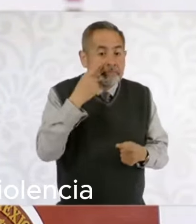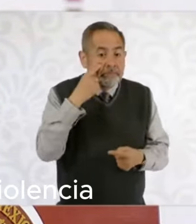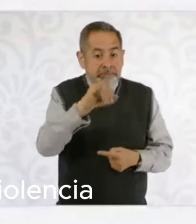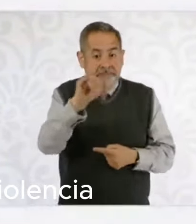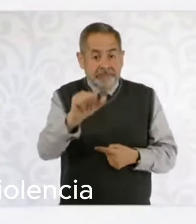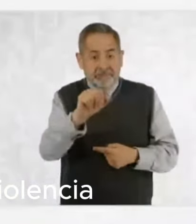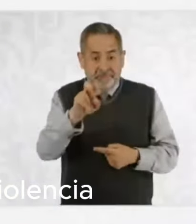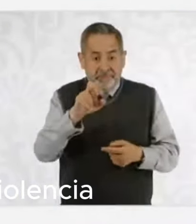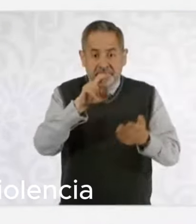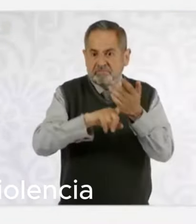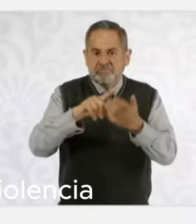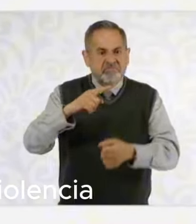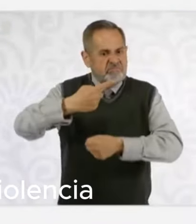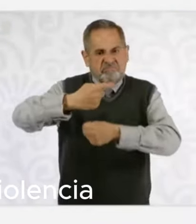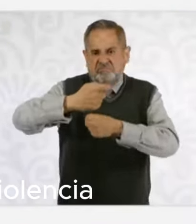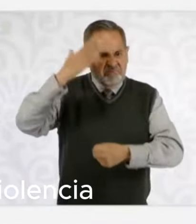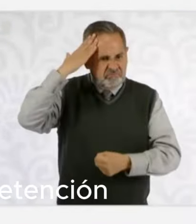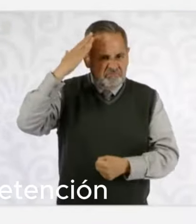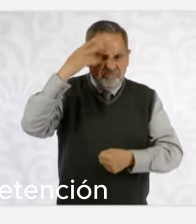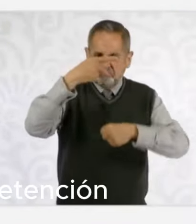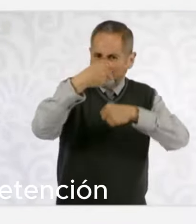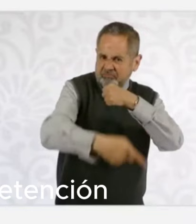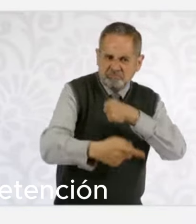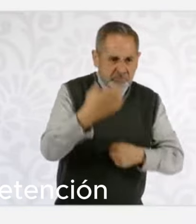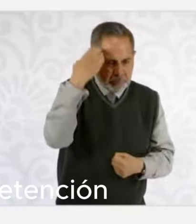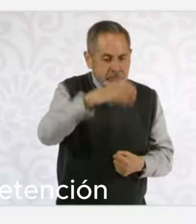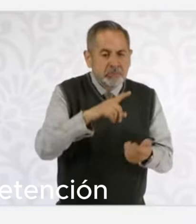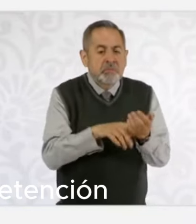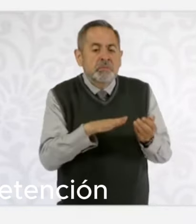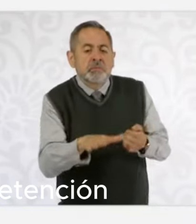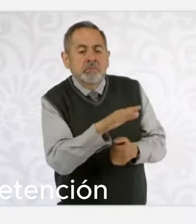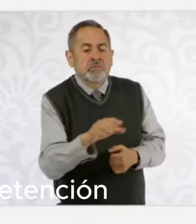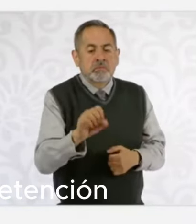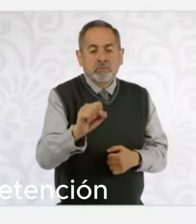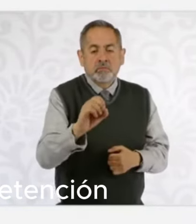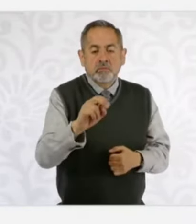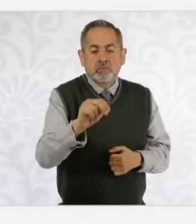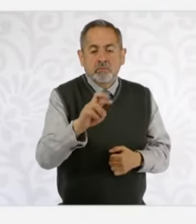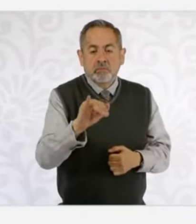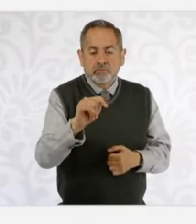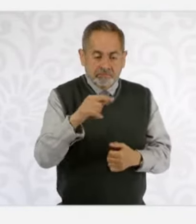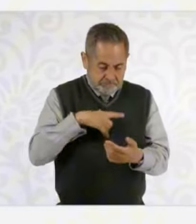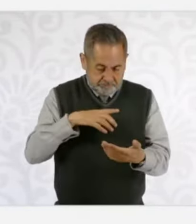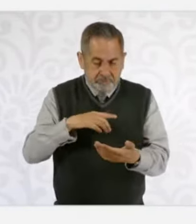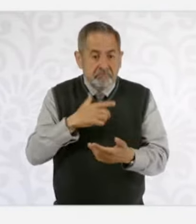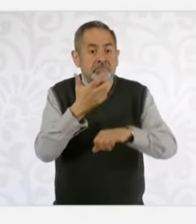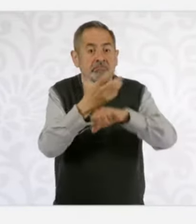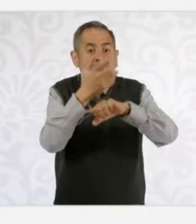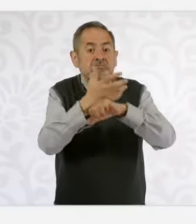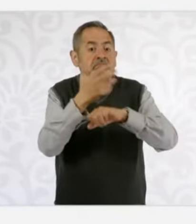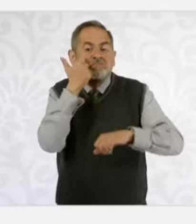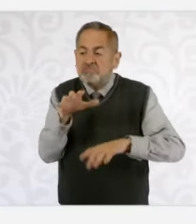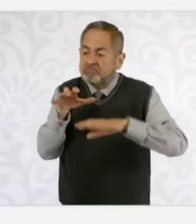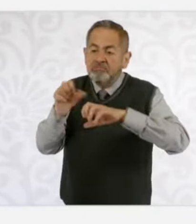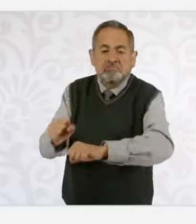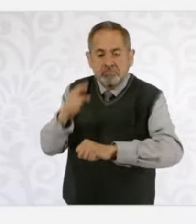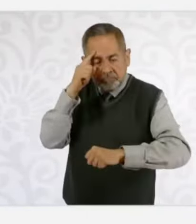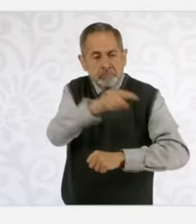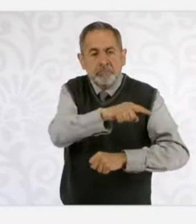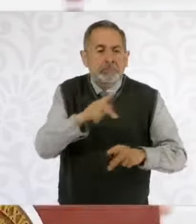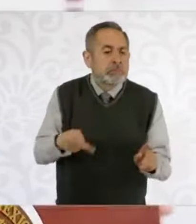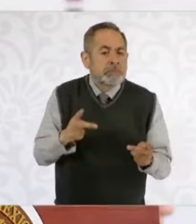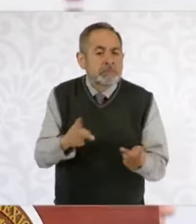Feliciano es uno de los principales generadores de violencia en Sonoita, quien cuenta con una orden de detención en los Estados Unidos por el delito de